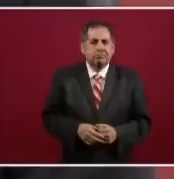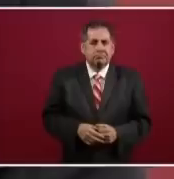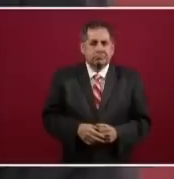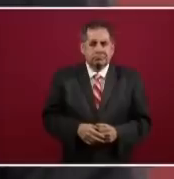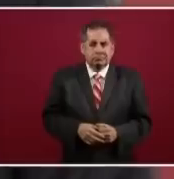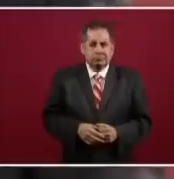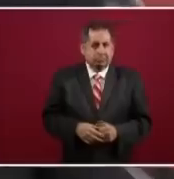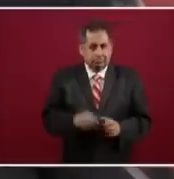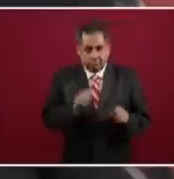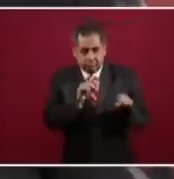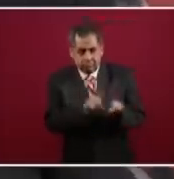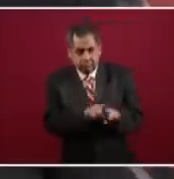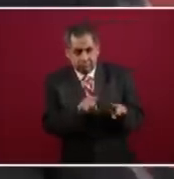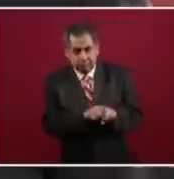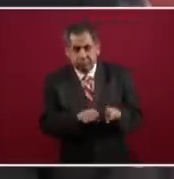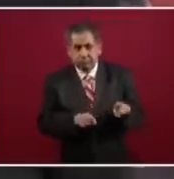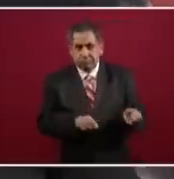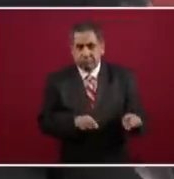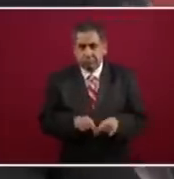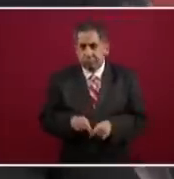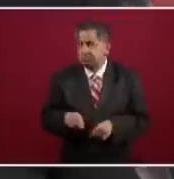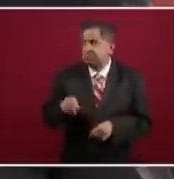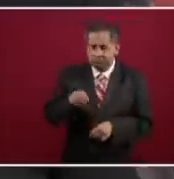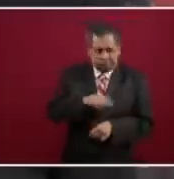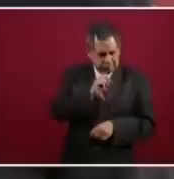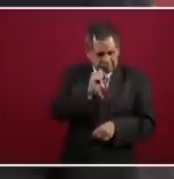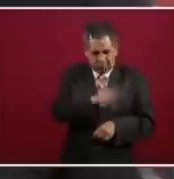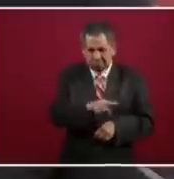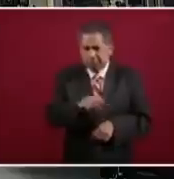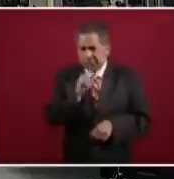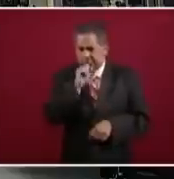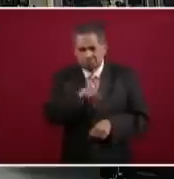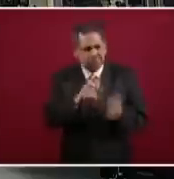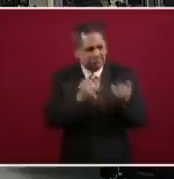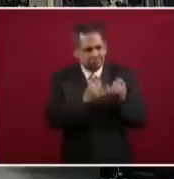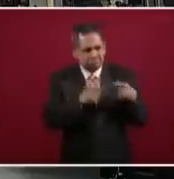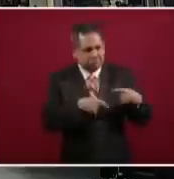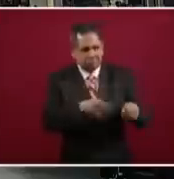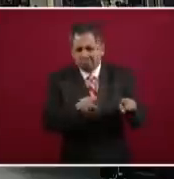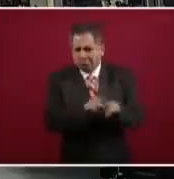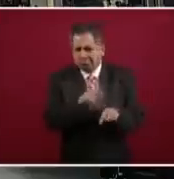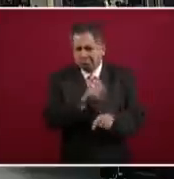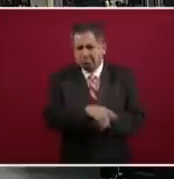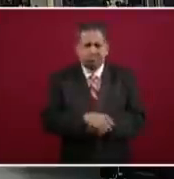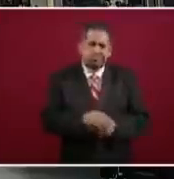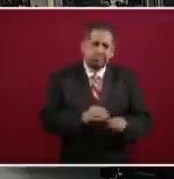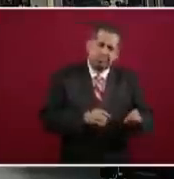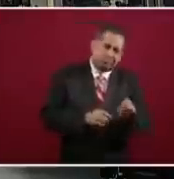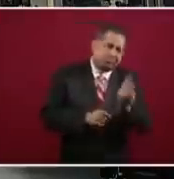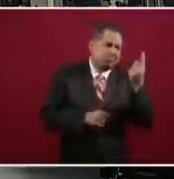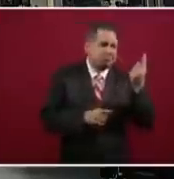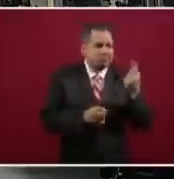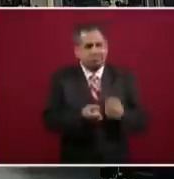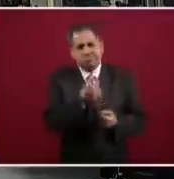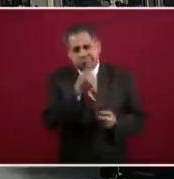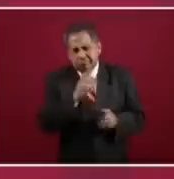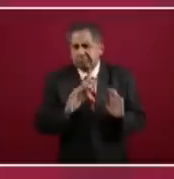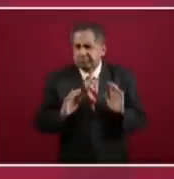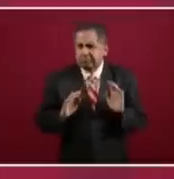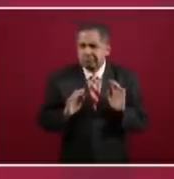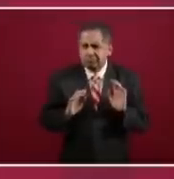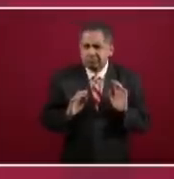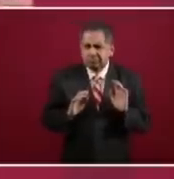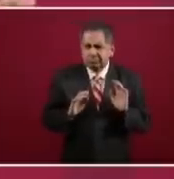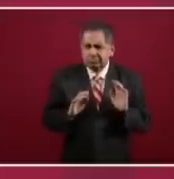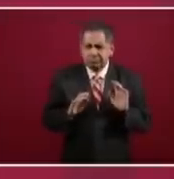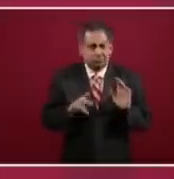lo mismo sí sí lo mismo algunos este me